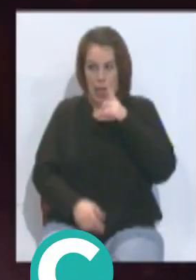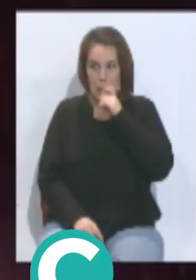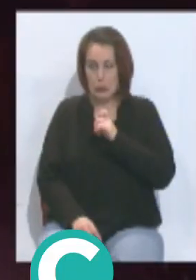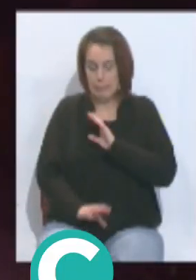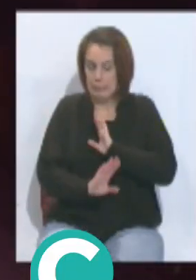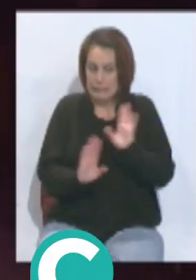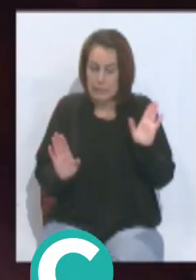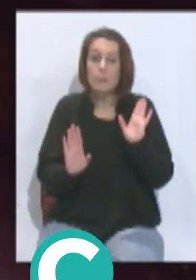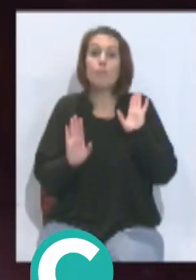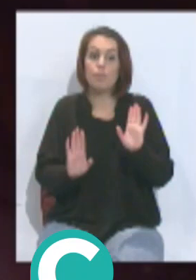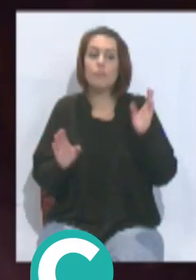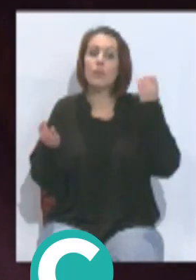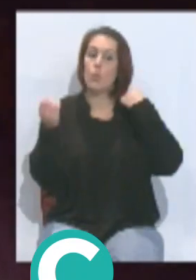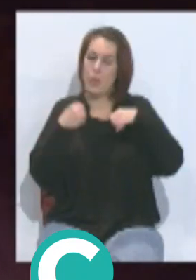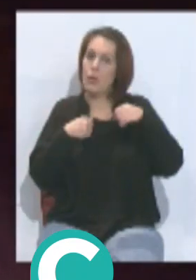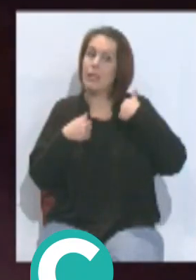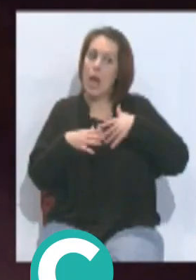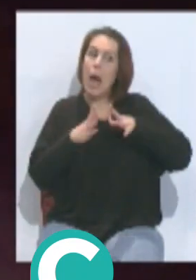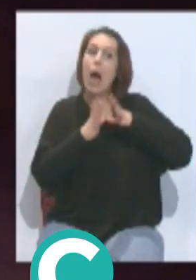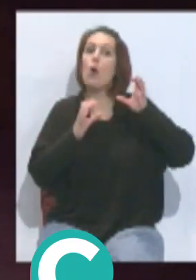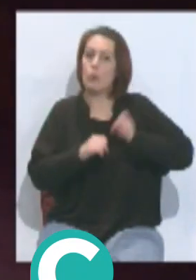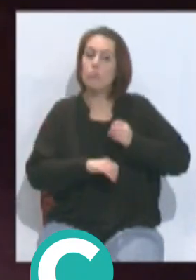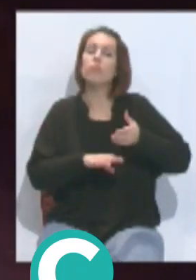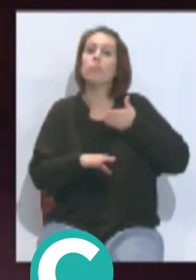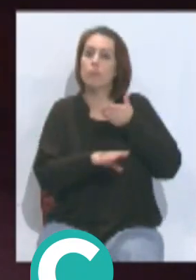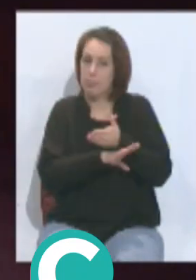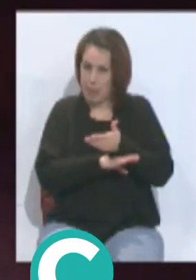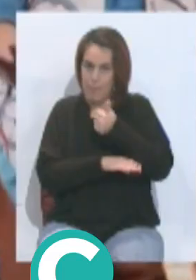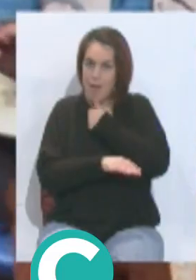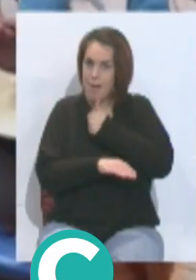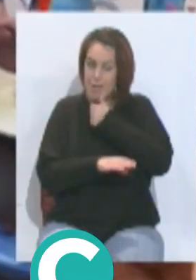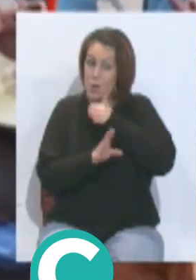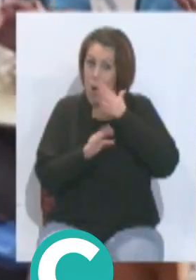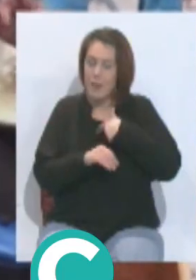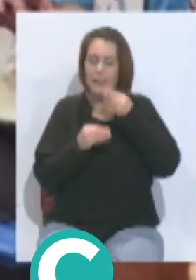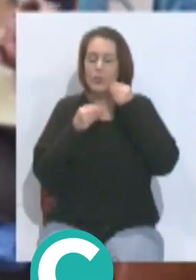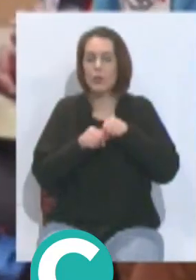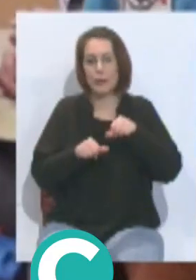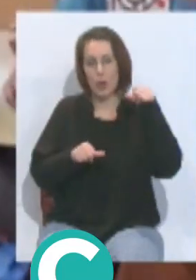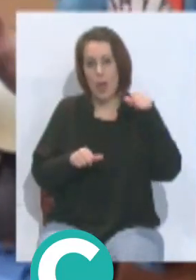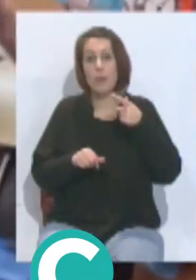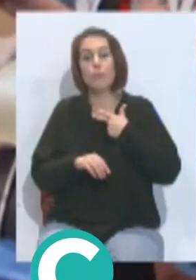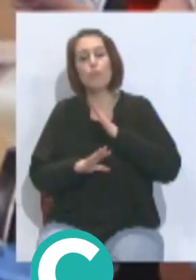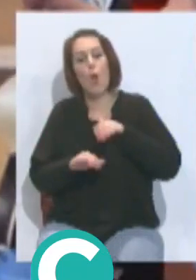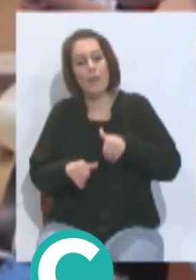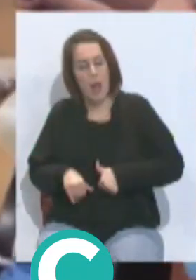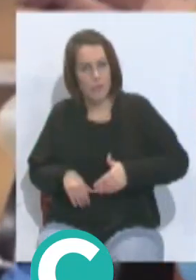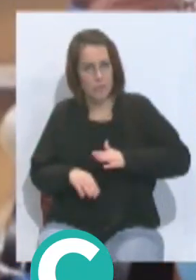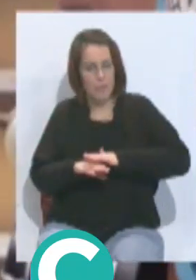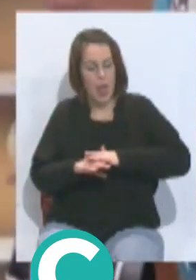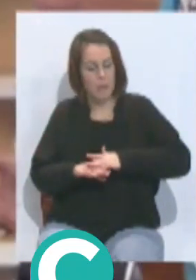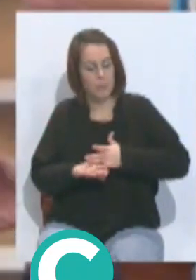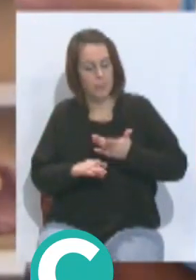año. Sí cumplirán con las actuaciones que aún tienen previstas con Los Impacientes y con su antología y volverán para